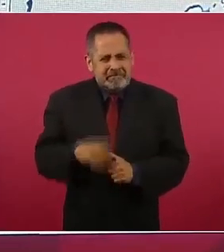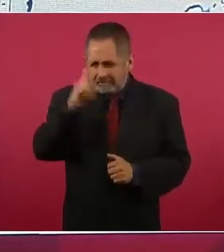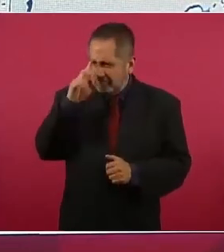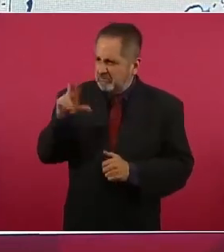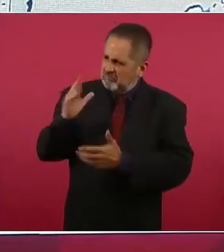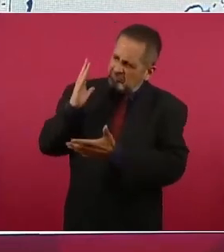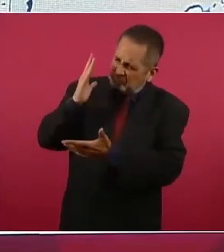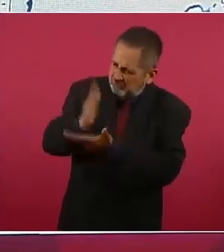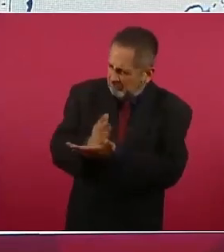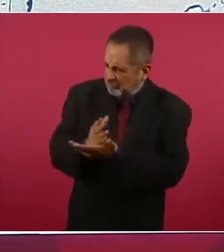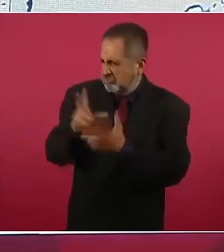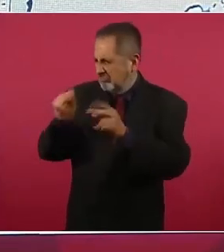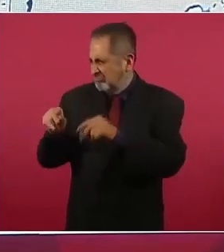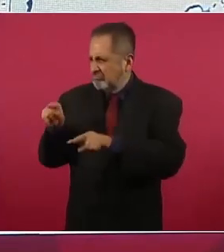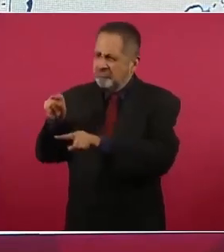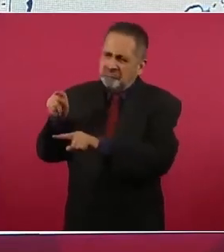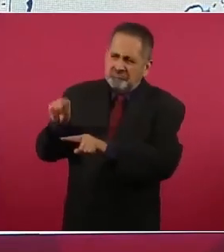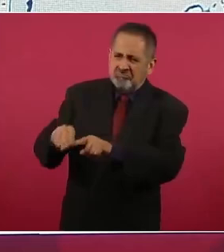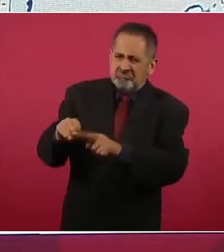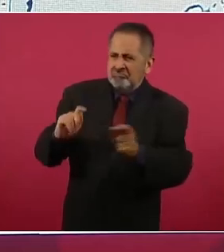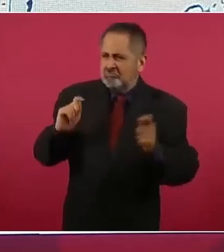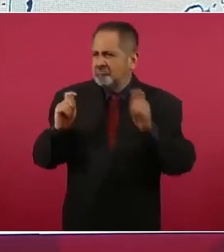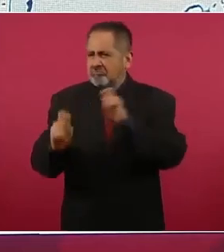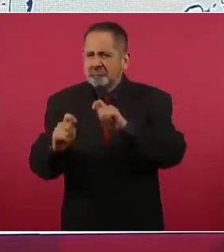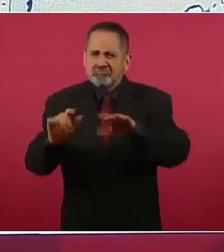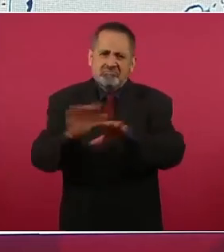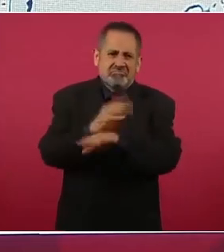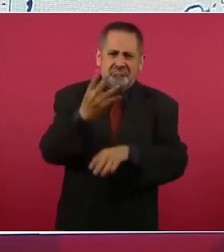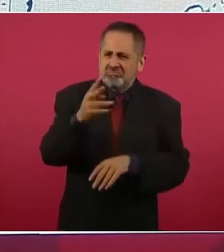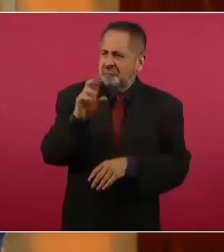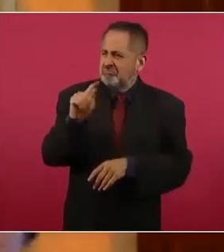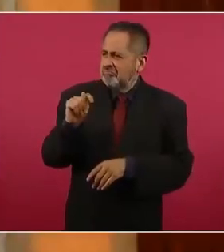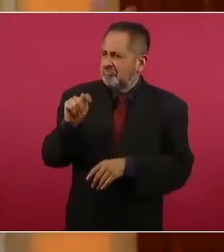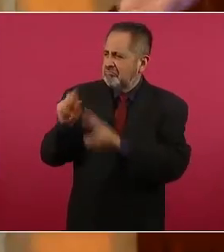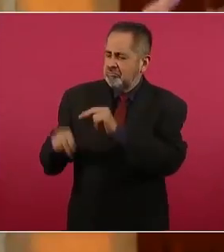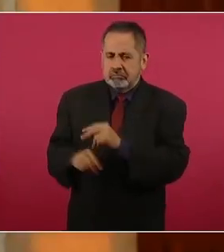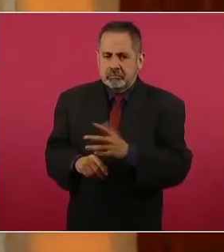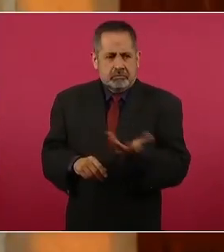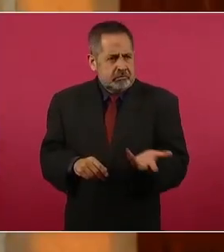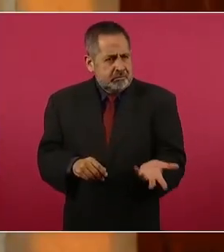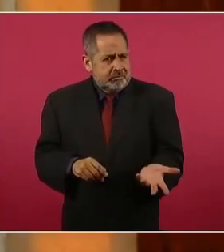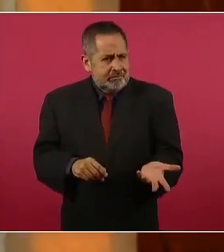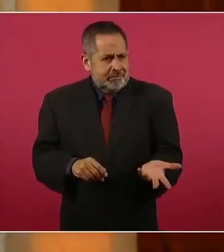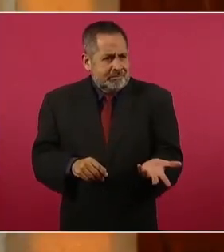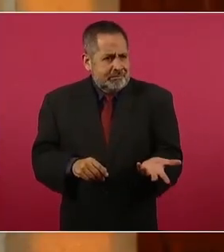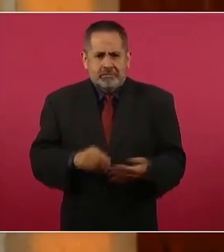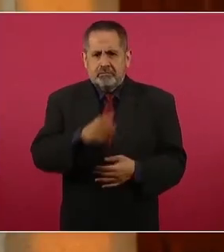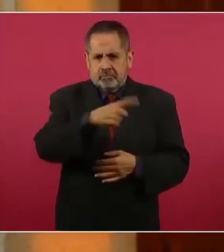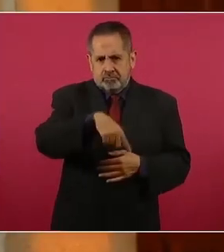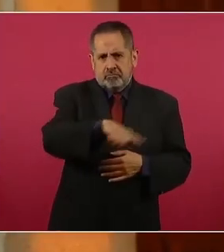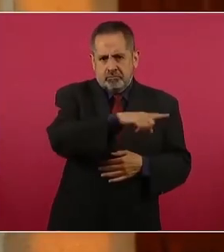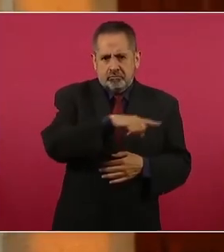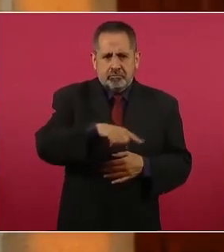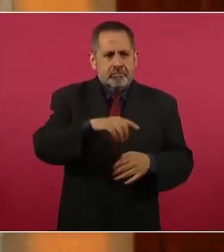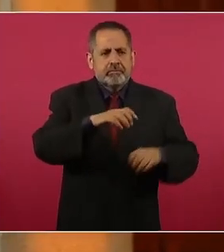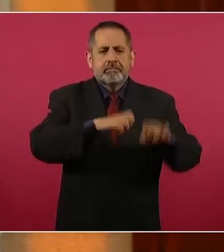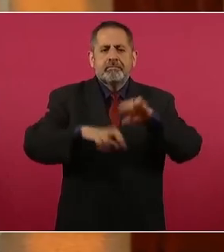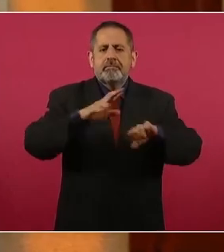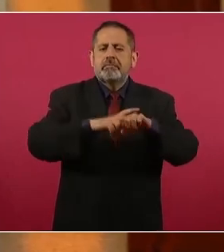evitar la transformación. Pues lo que hicieron cuando lo impusieron